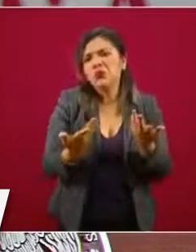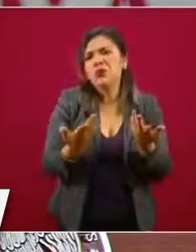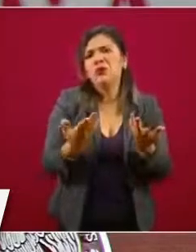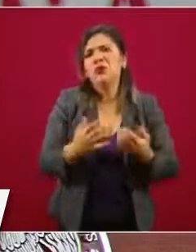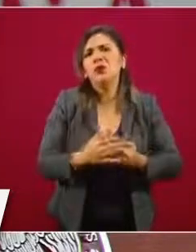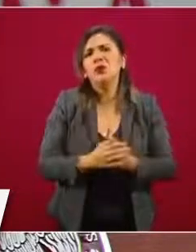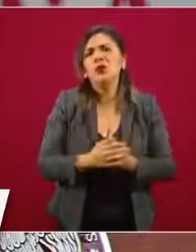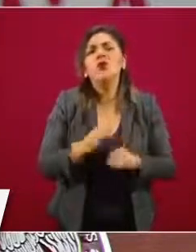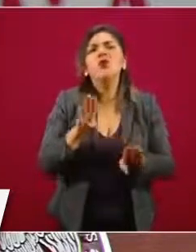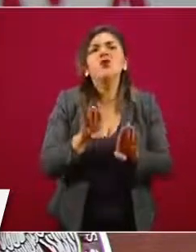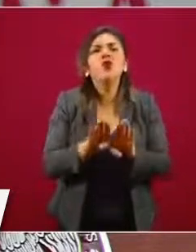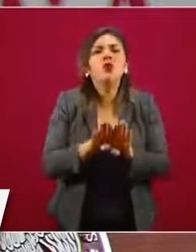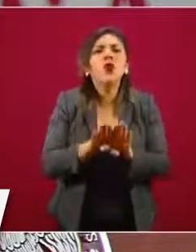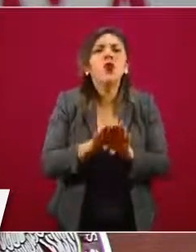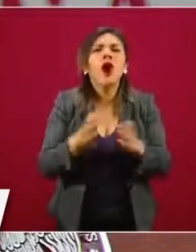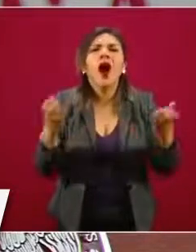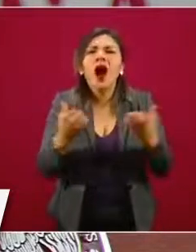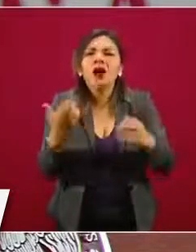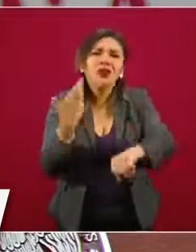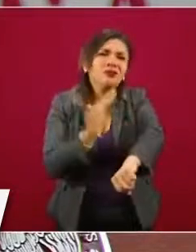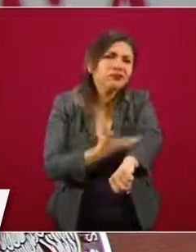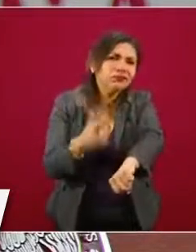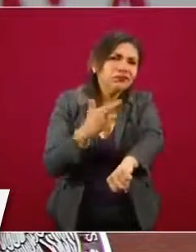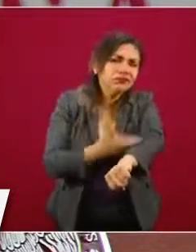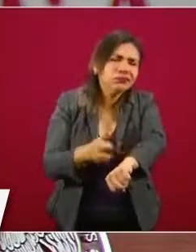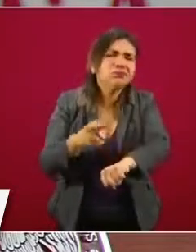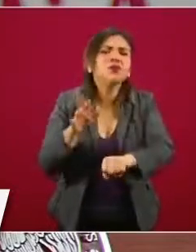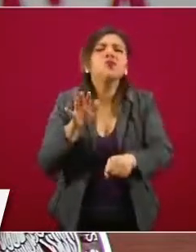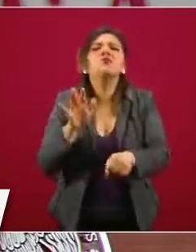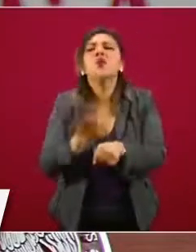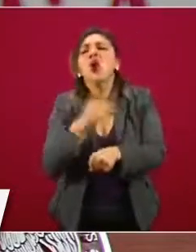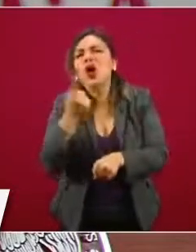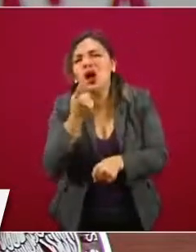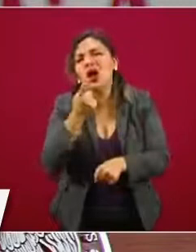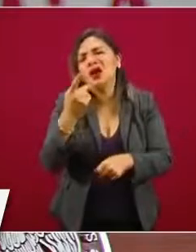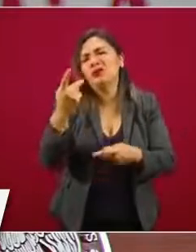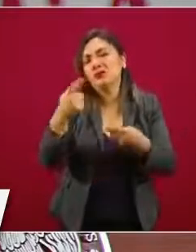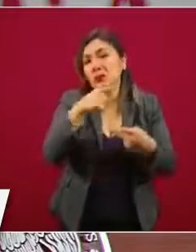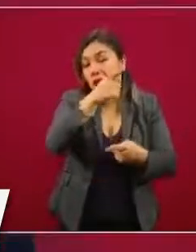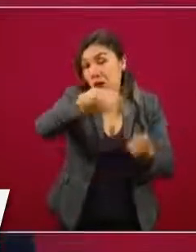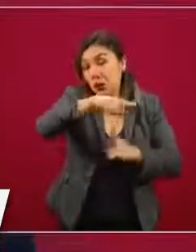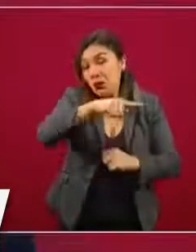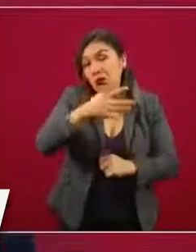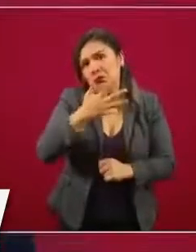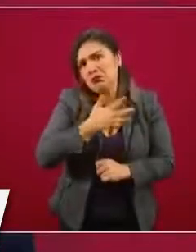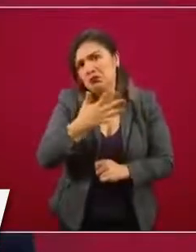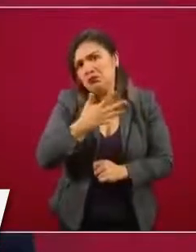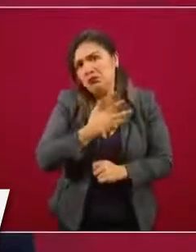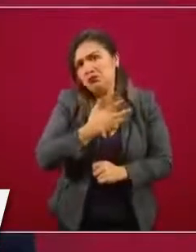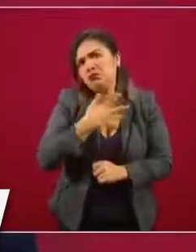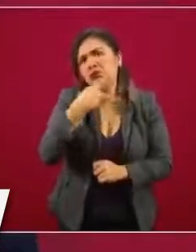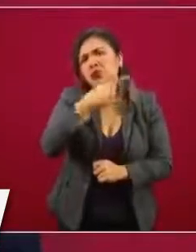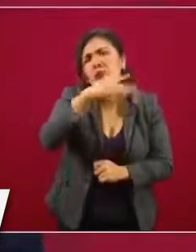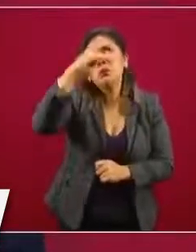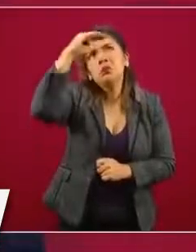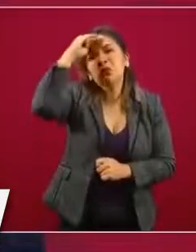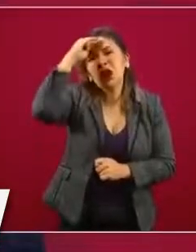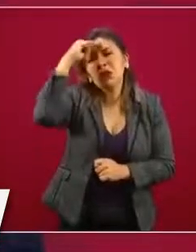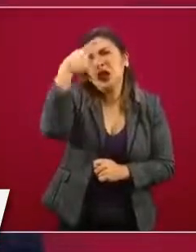algunas medidas que se han tomado. Ellos tienen su